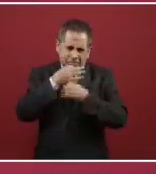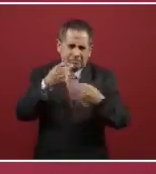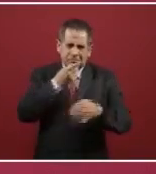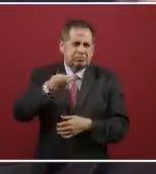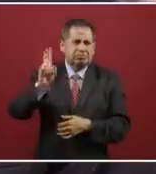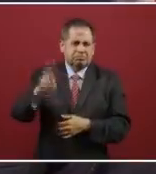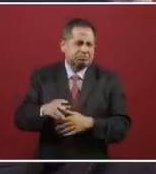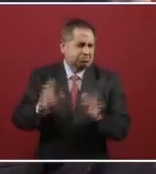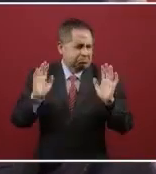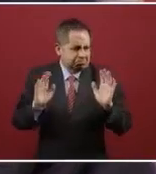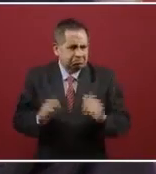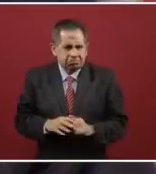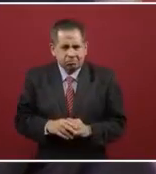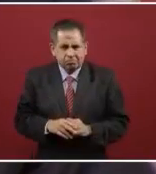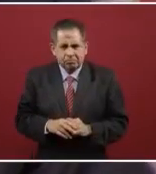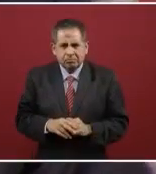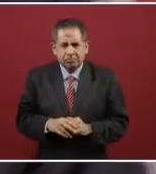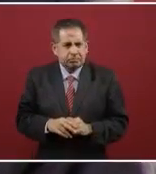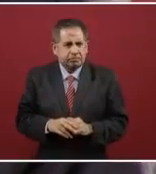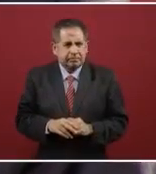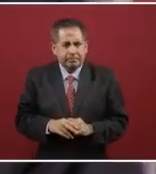la verdad, que